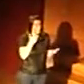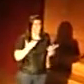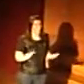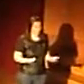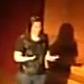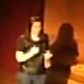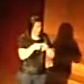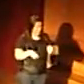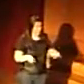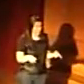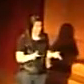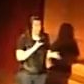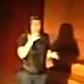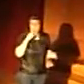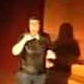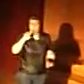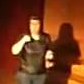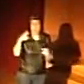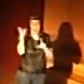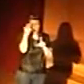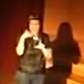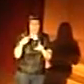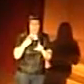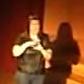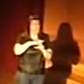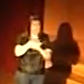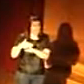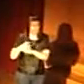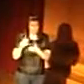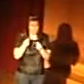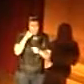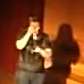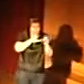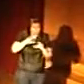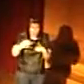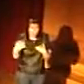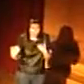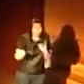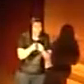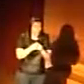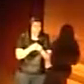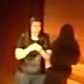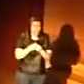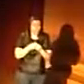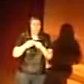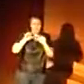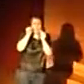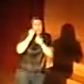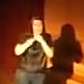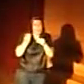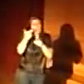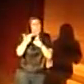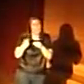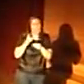embargo que cuando Eugenio Lucas pinta escenas con muchas figuras su esquema es siempre muy parecido es decir dos